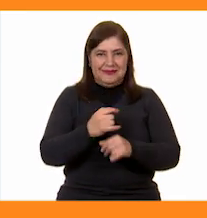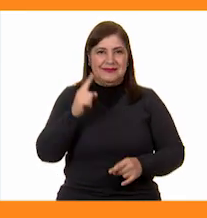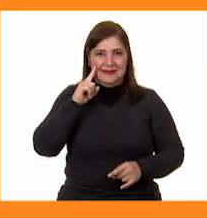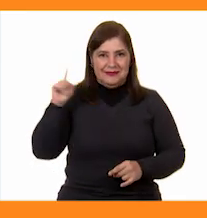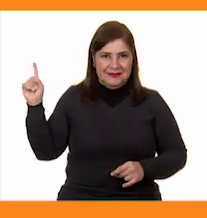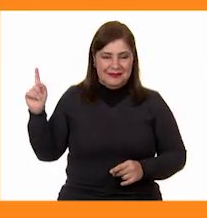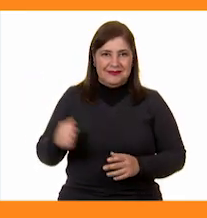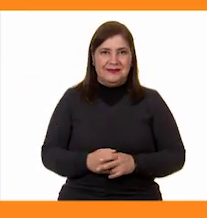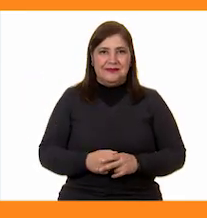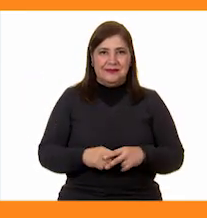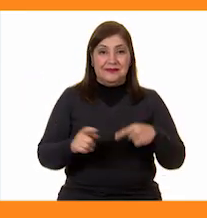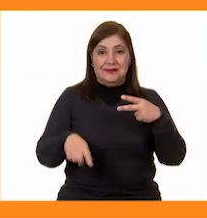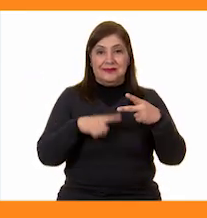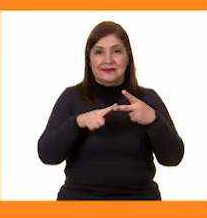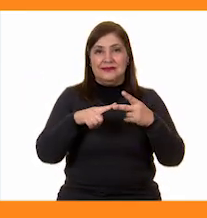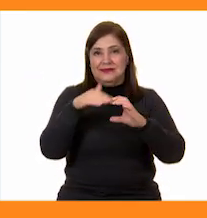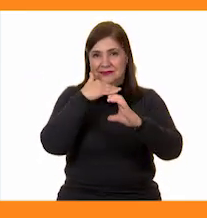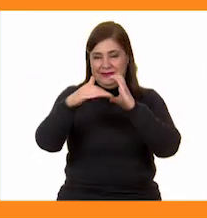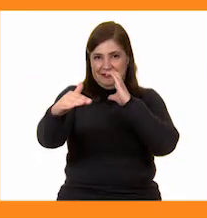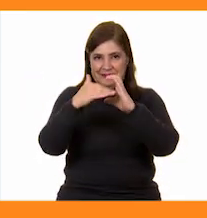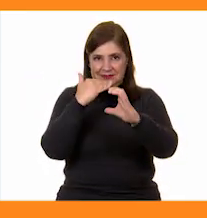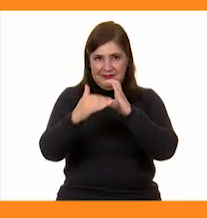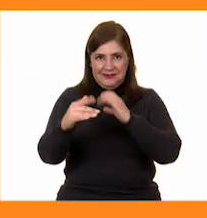cep.gov.mx. Correo